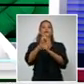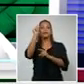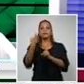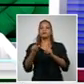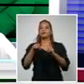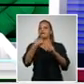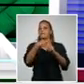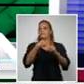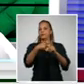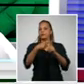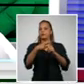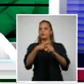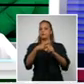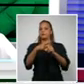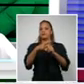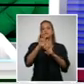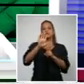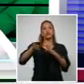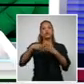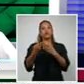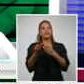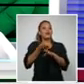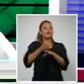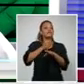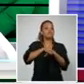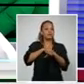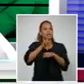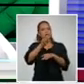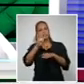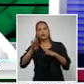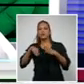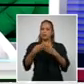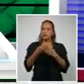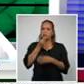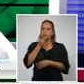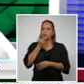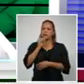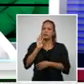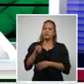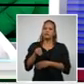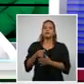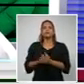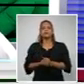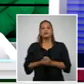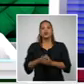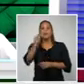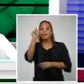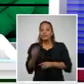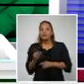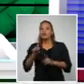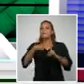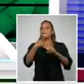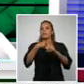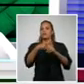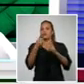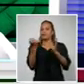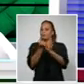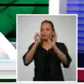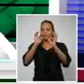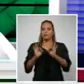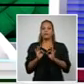generalmente en los últimos 5 días, los últimos 14 días puede ser, con una persona que ya se diagnosticó.